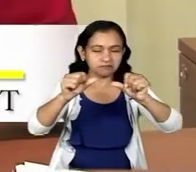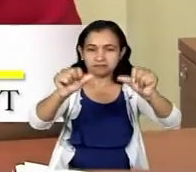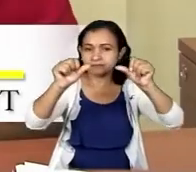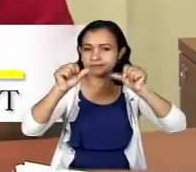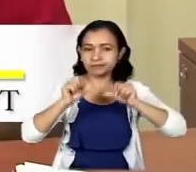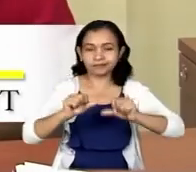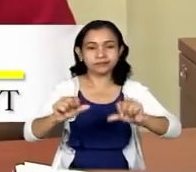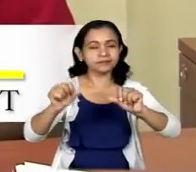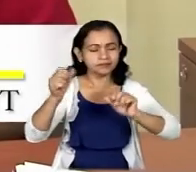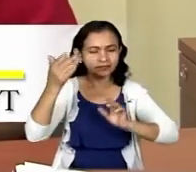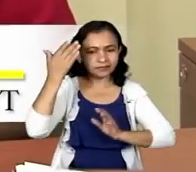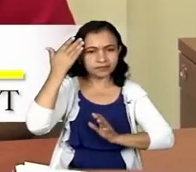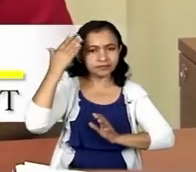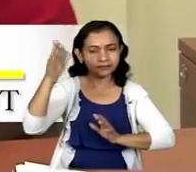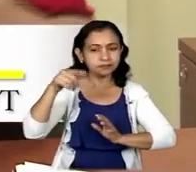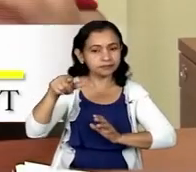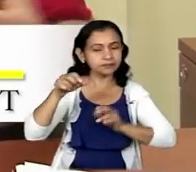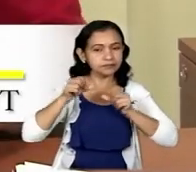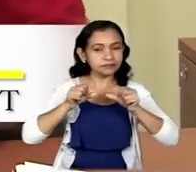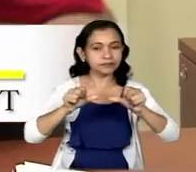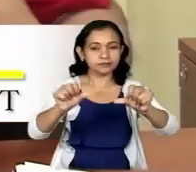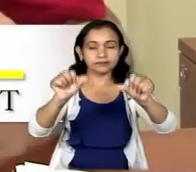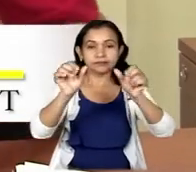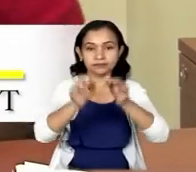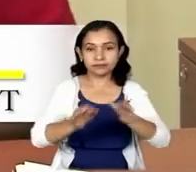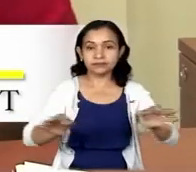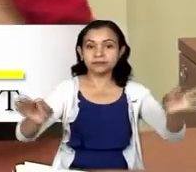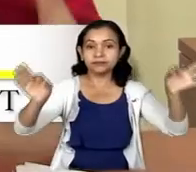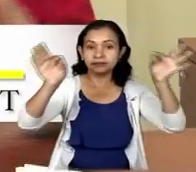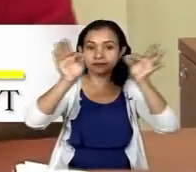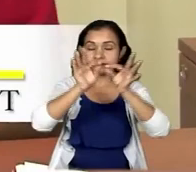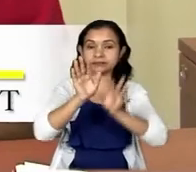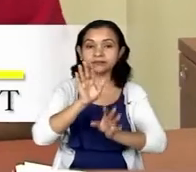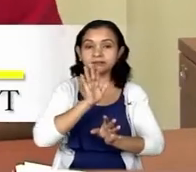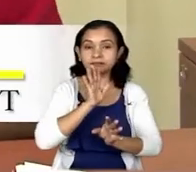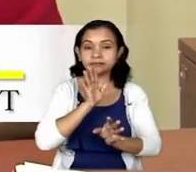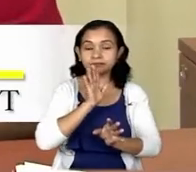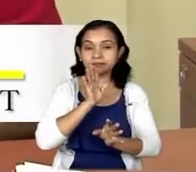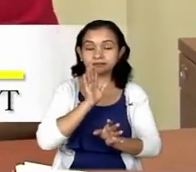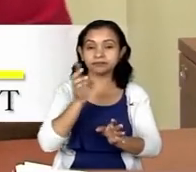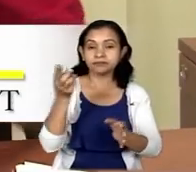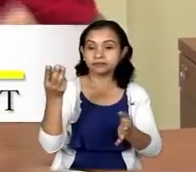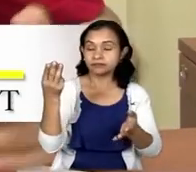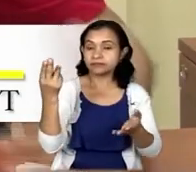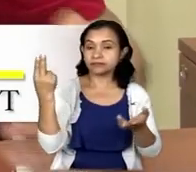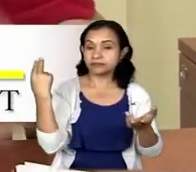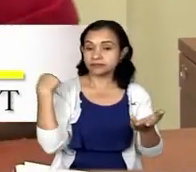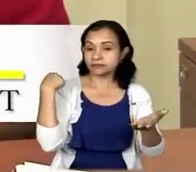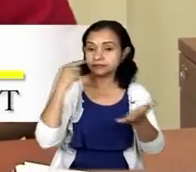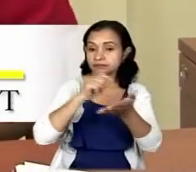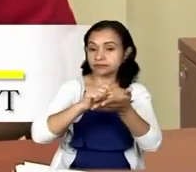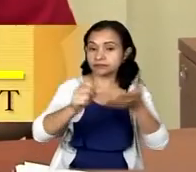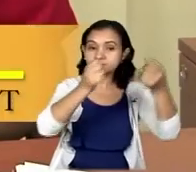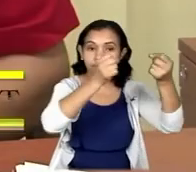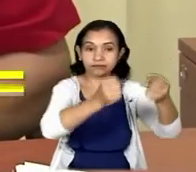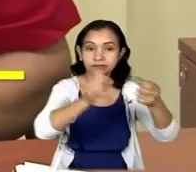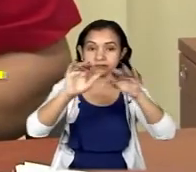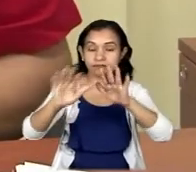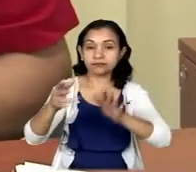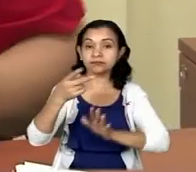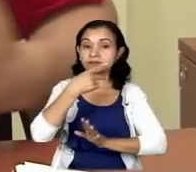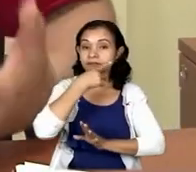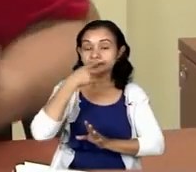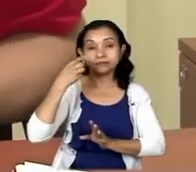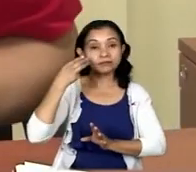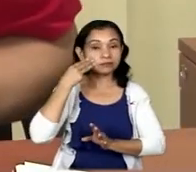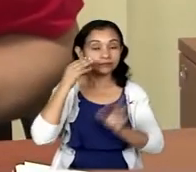estamos conscientes de eso, y ahí la importancia de nosotros de conversar, de hablar con los maestros y las maestras, de hablar con los padres y madres de familia,